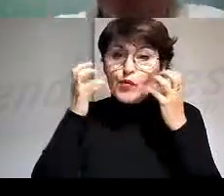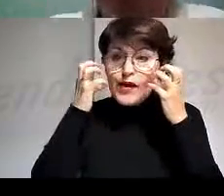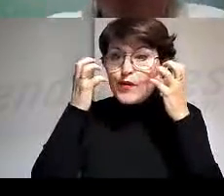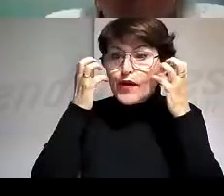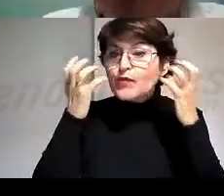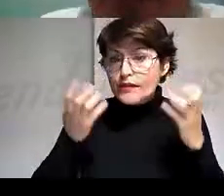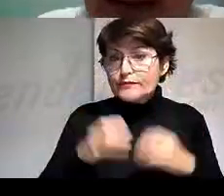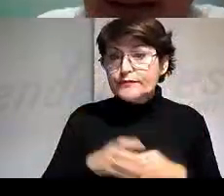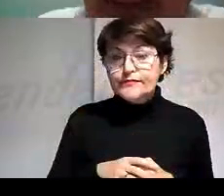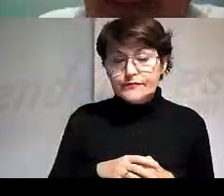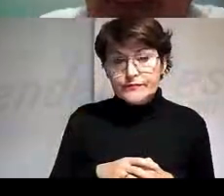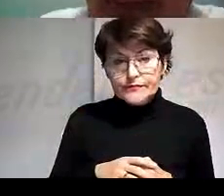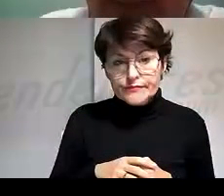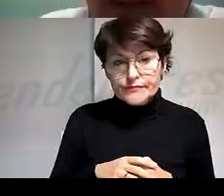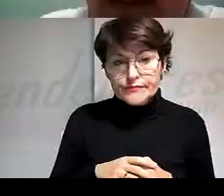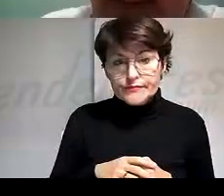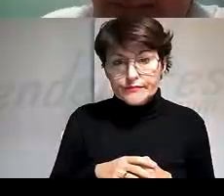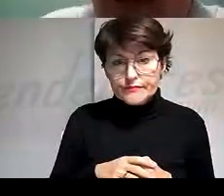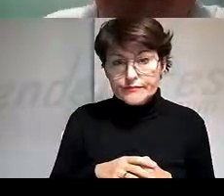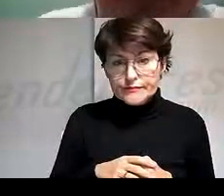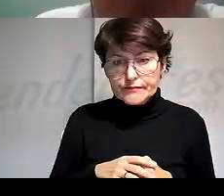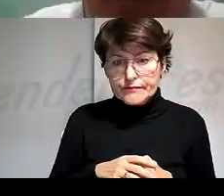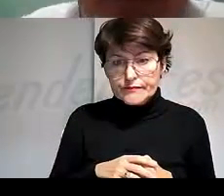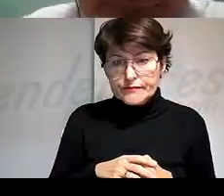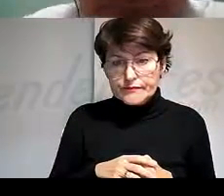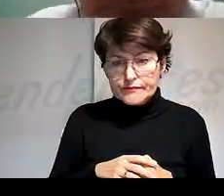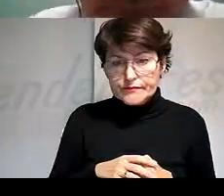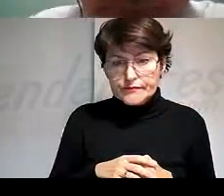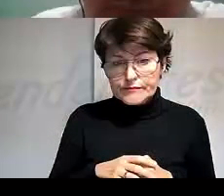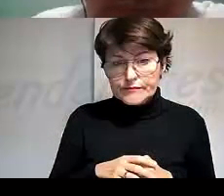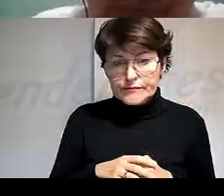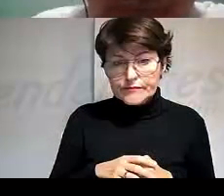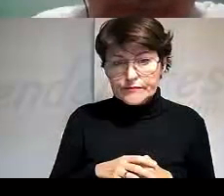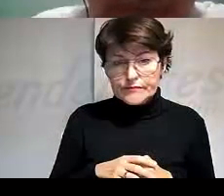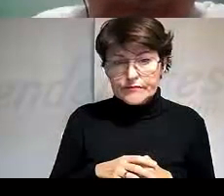capaces de mantener la piel tan tersa.